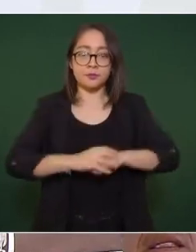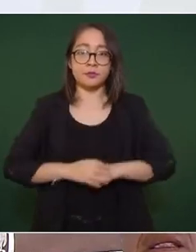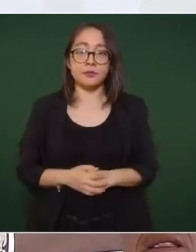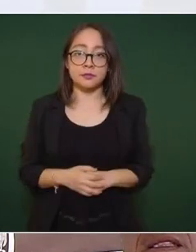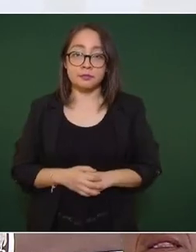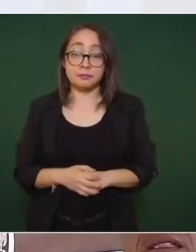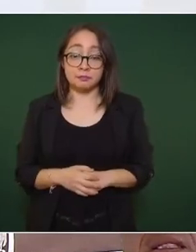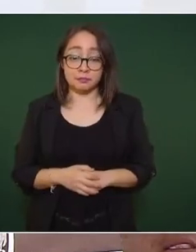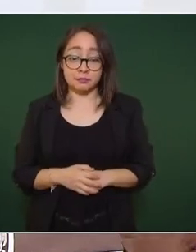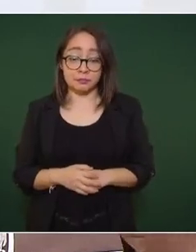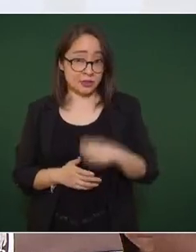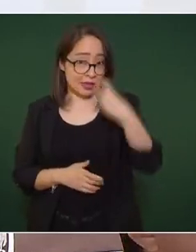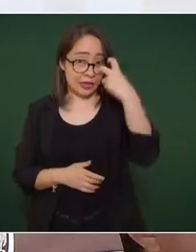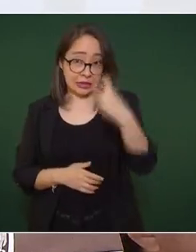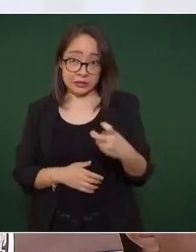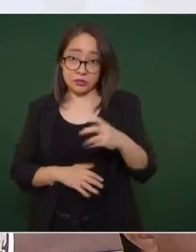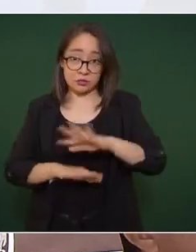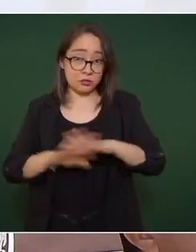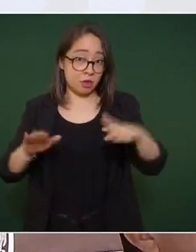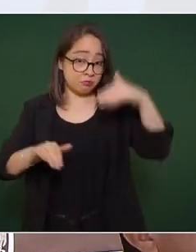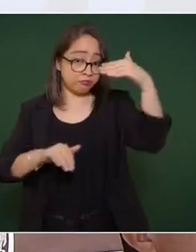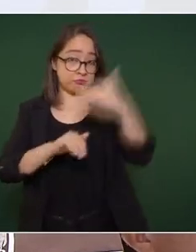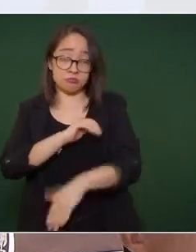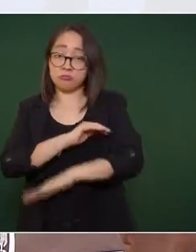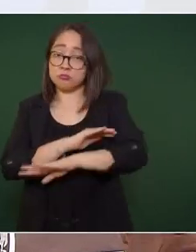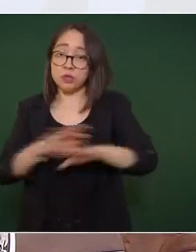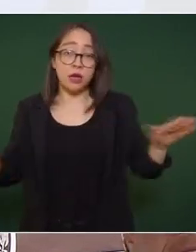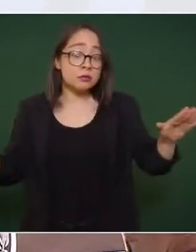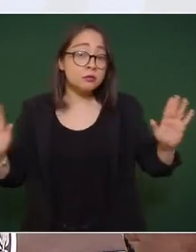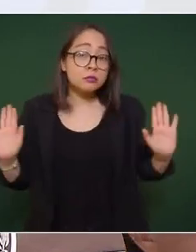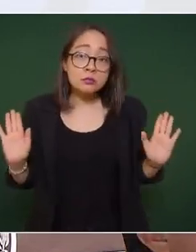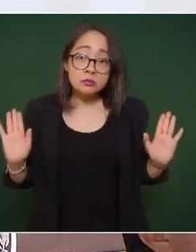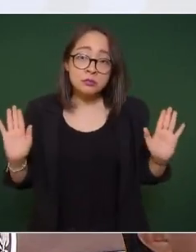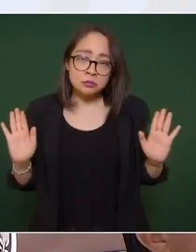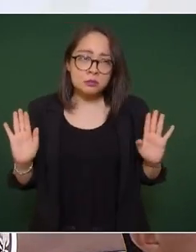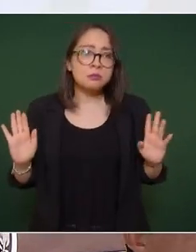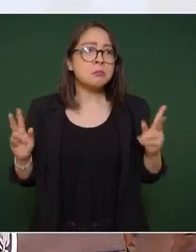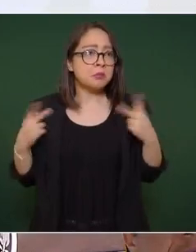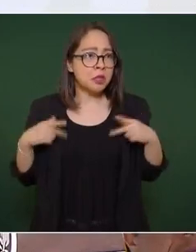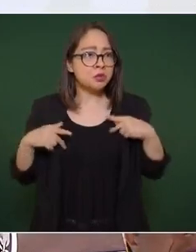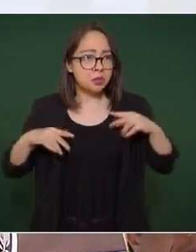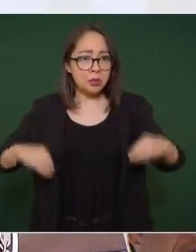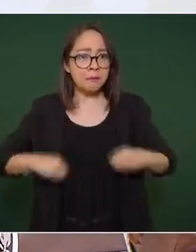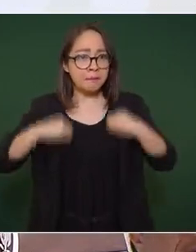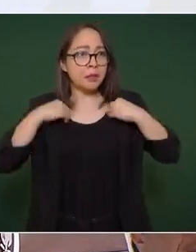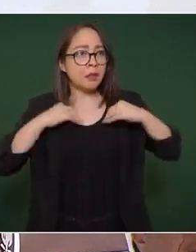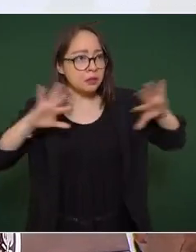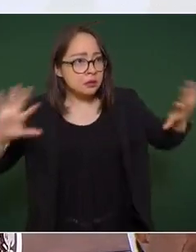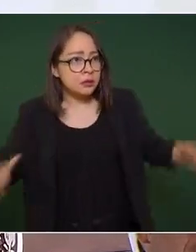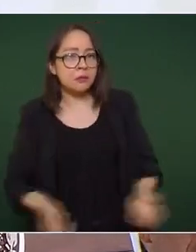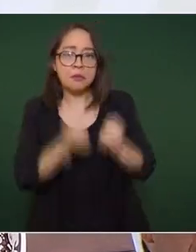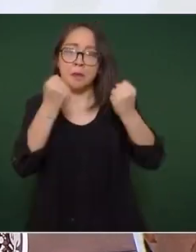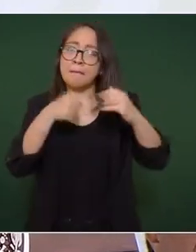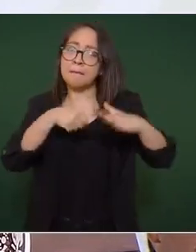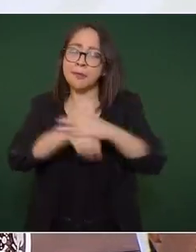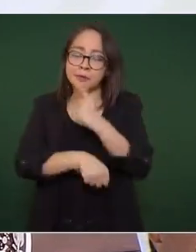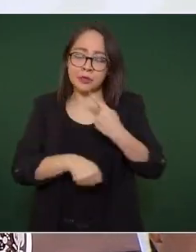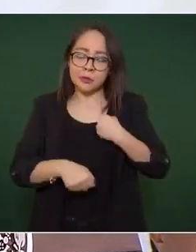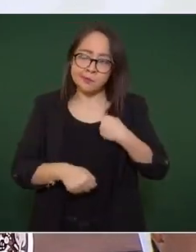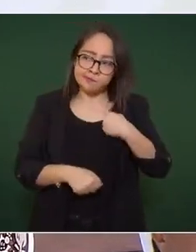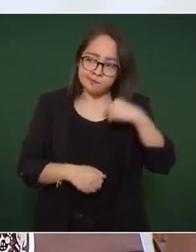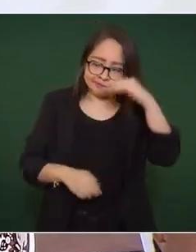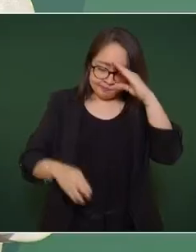Eso se terminó y salvamos muchísimas vidas porque tomé la decisión.